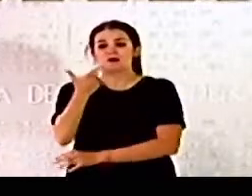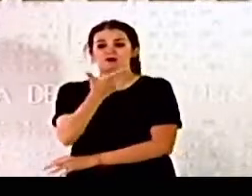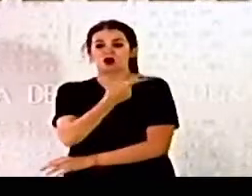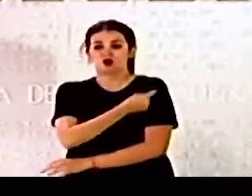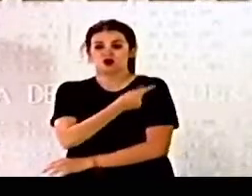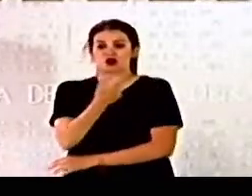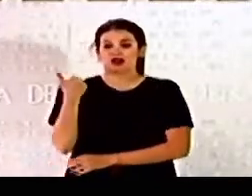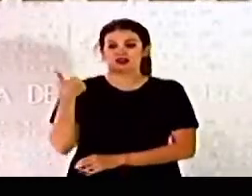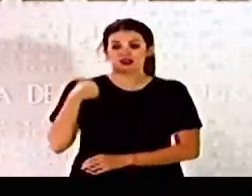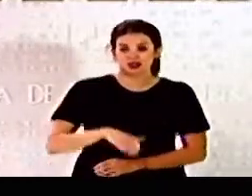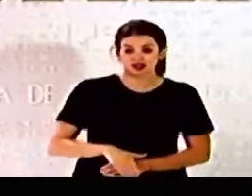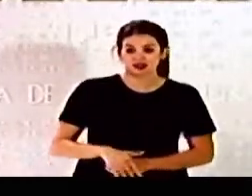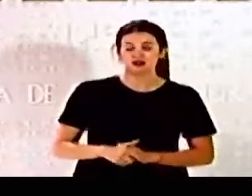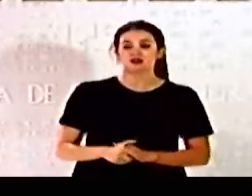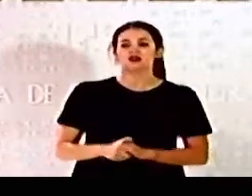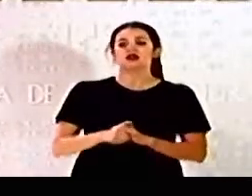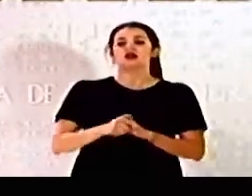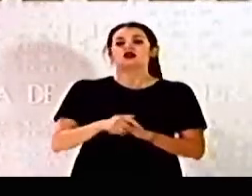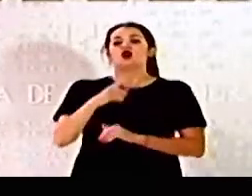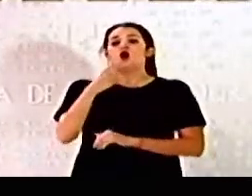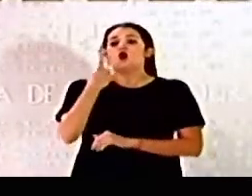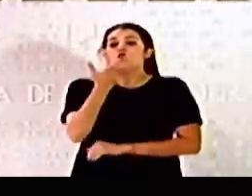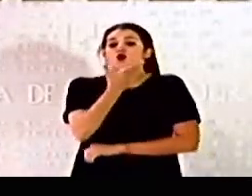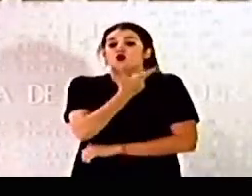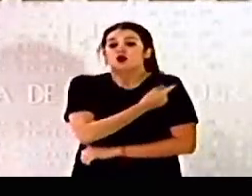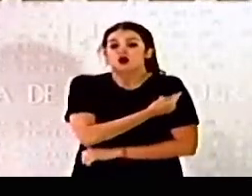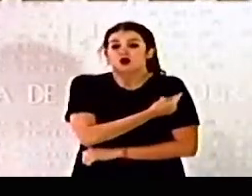que hayamos vacunado al menos con una dosis